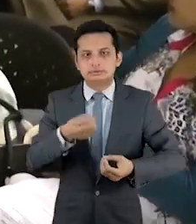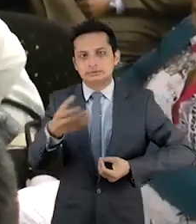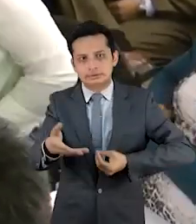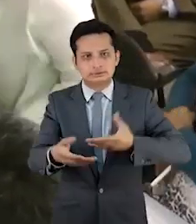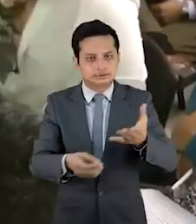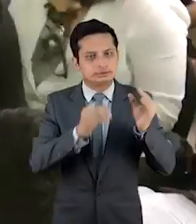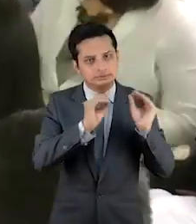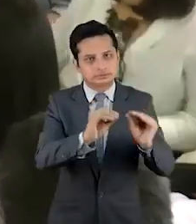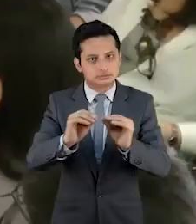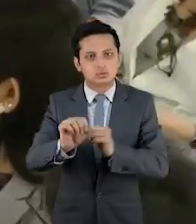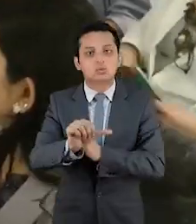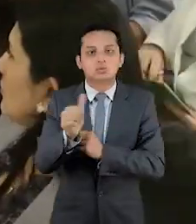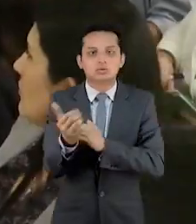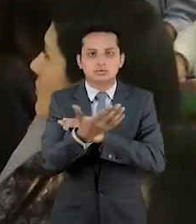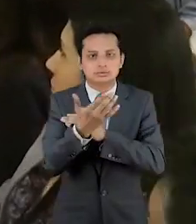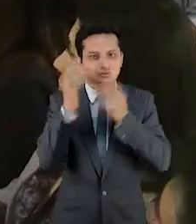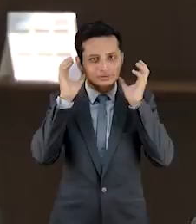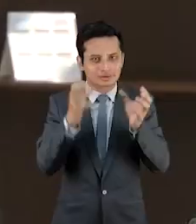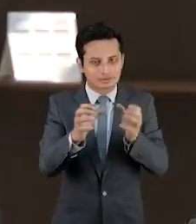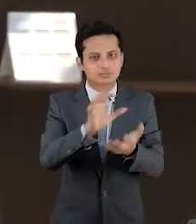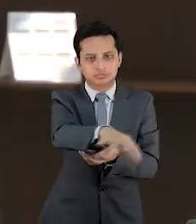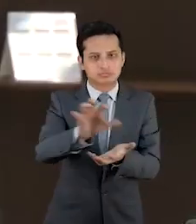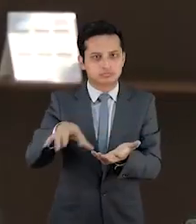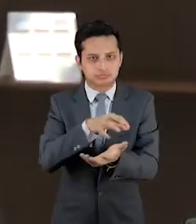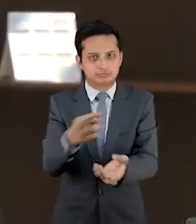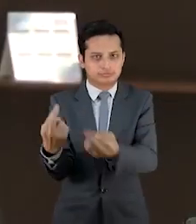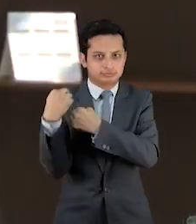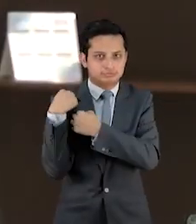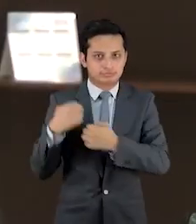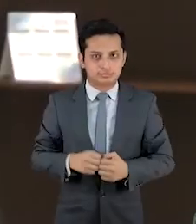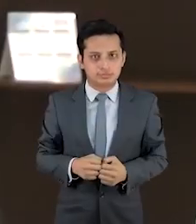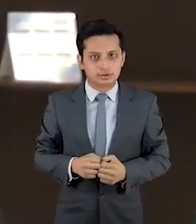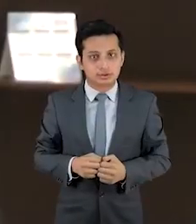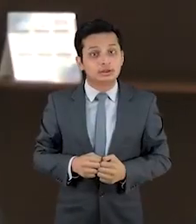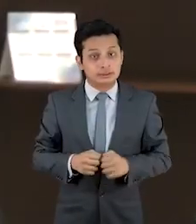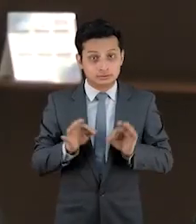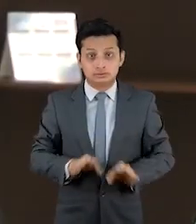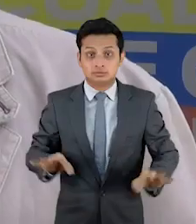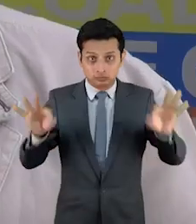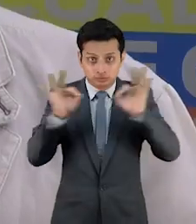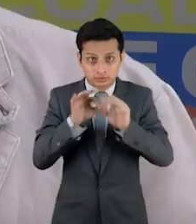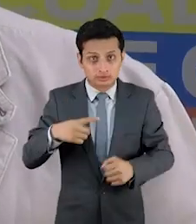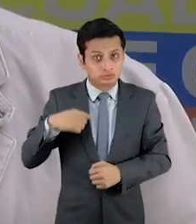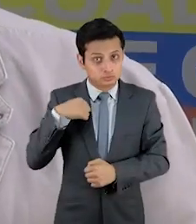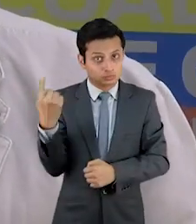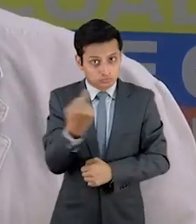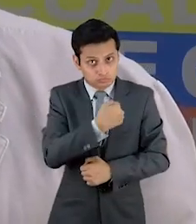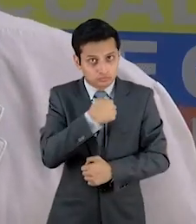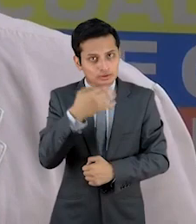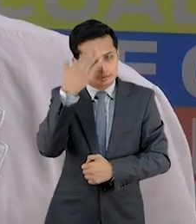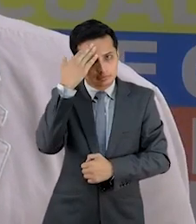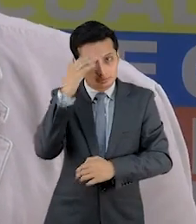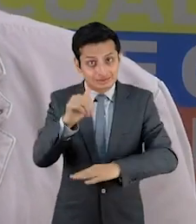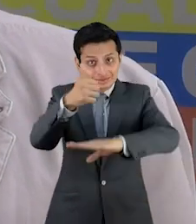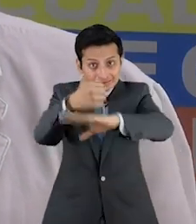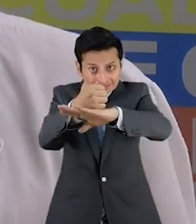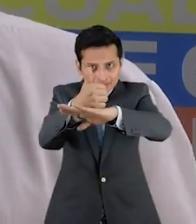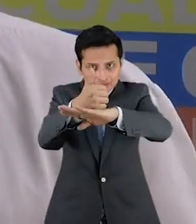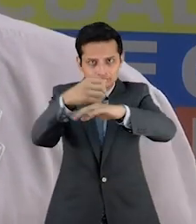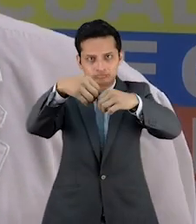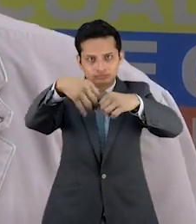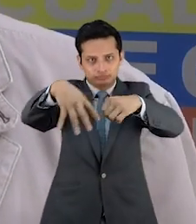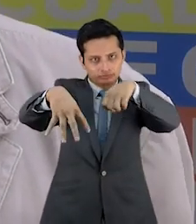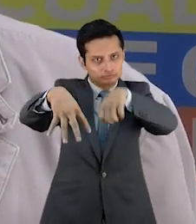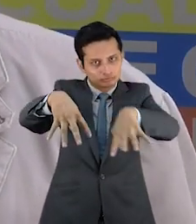ser replicados a las organizaciones políticas y medios de comunicación de cada provincia. Es súper importante tener nosotros de primera